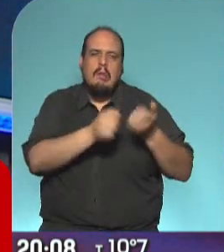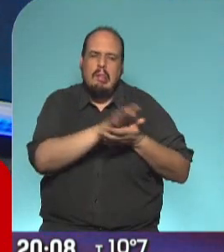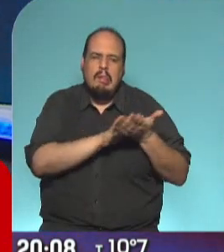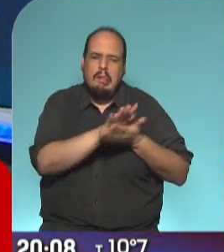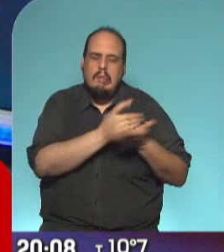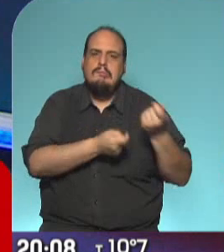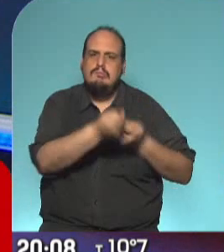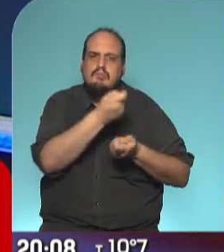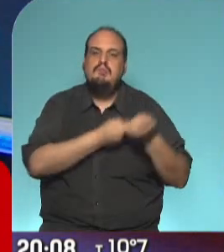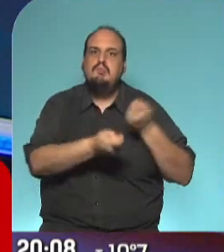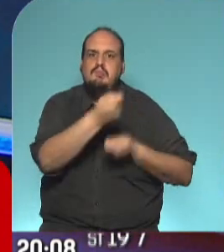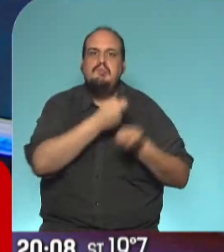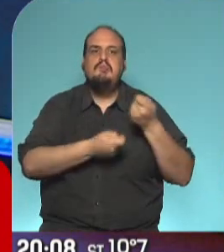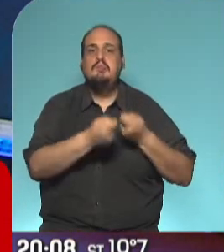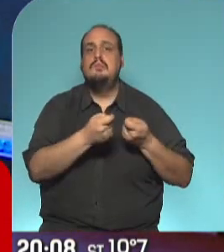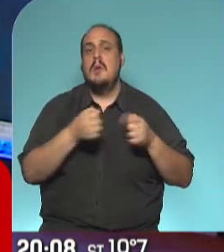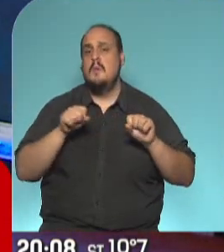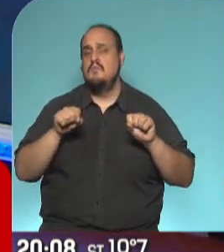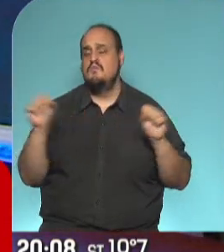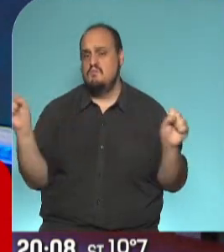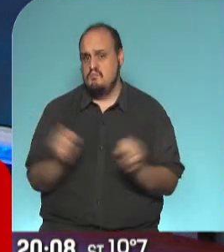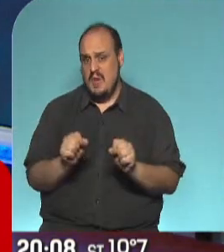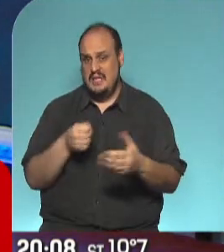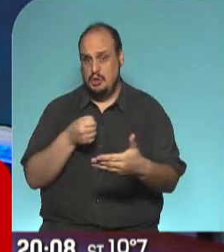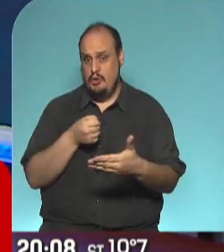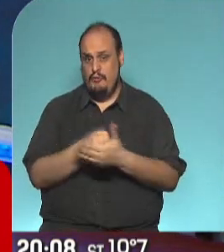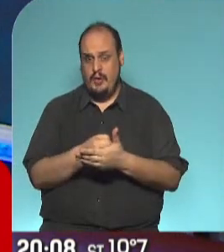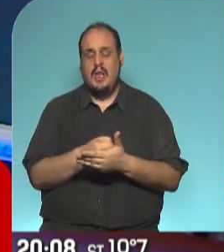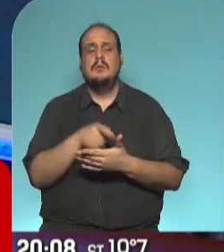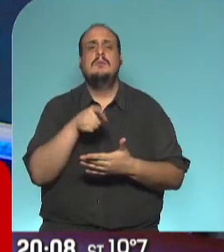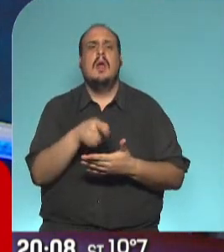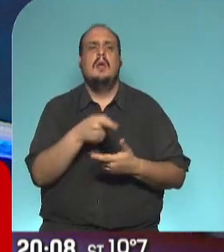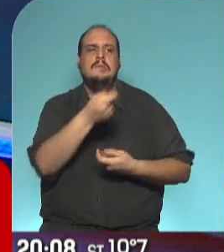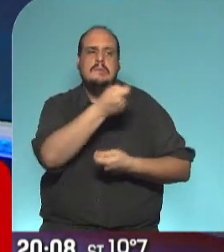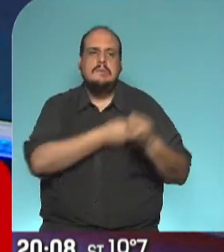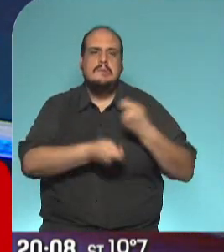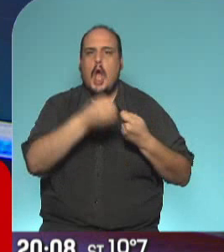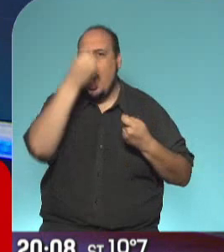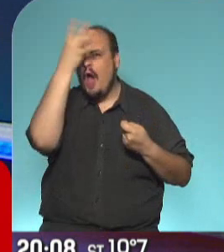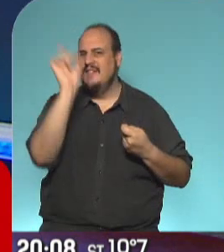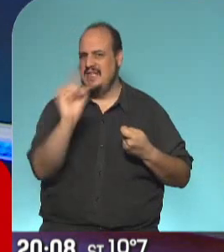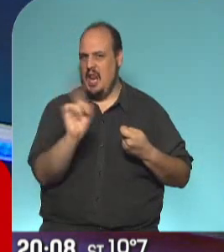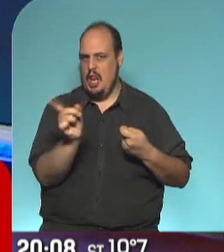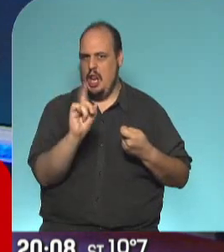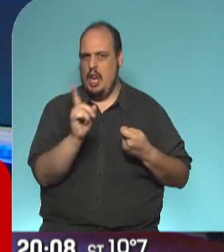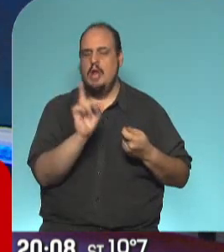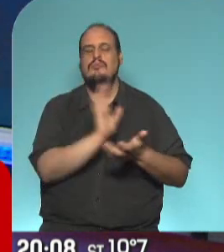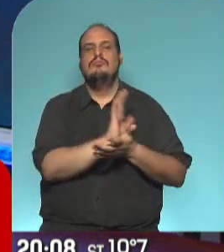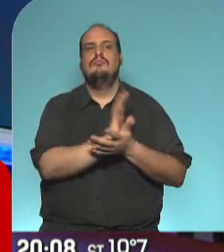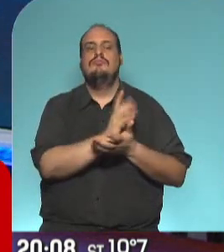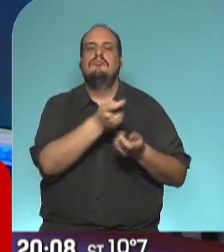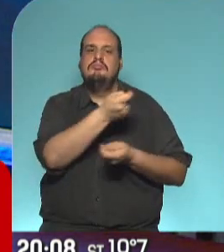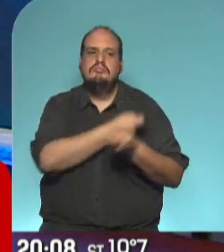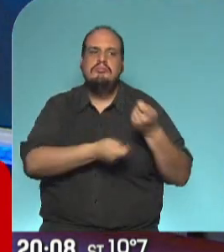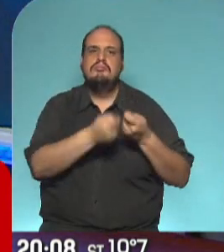negociaciones, entra ya a fines de mayo, en donde empieza una etapa de negociaciones extraoficiales. ¿Por qué? Porque eran negociaciones que iban